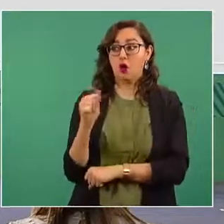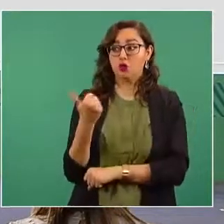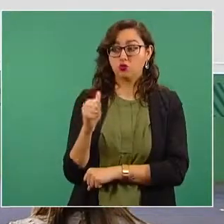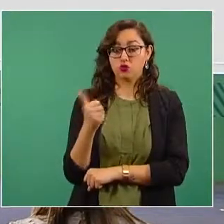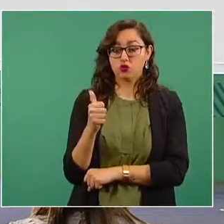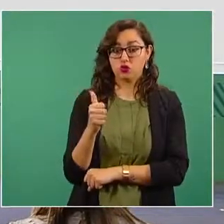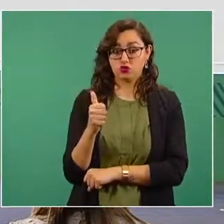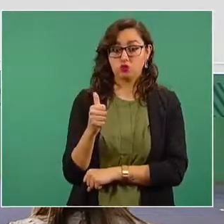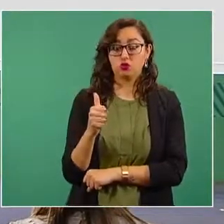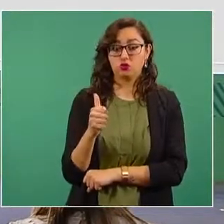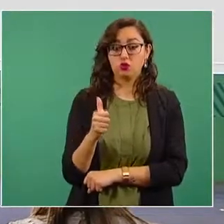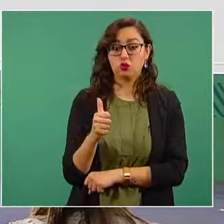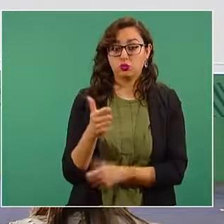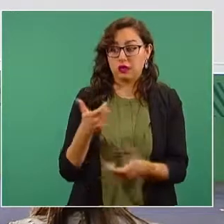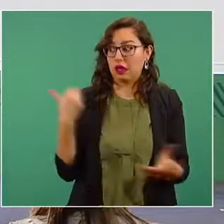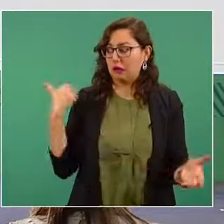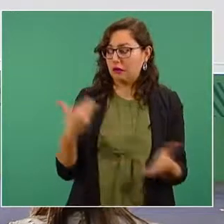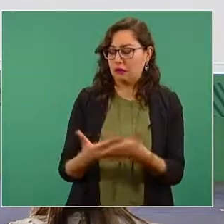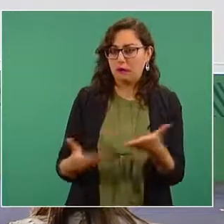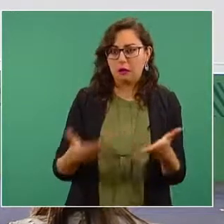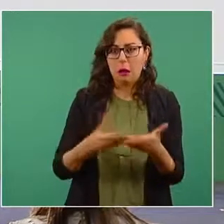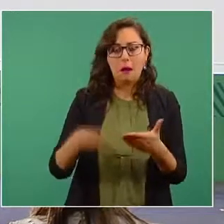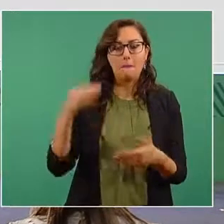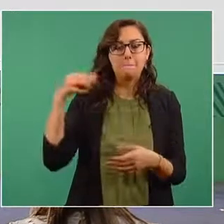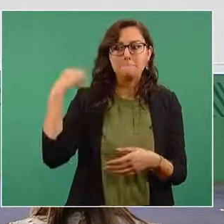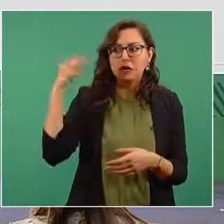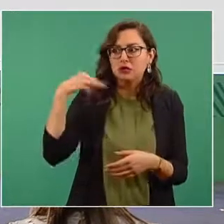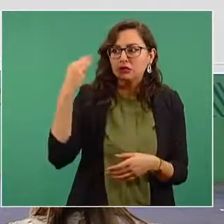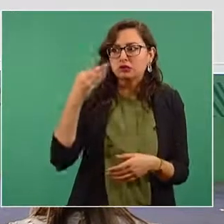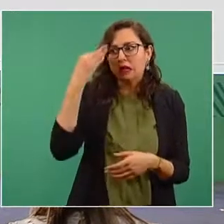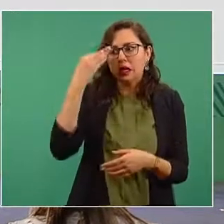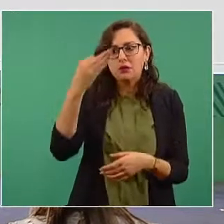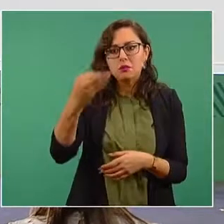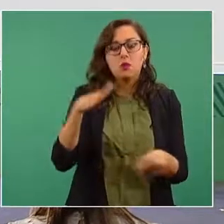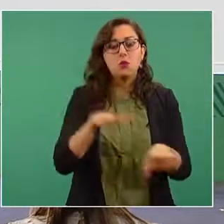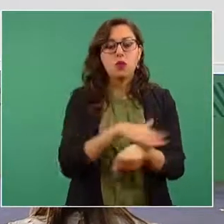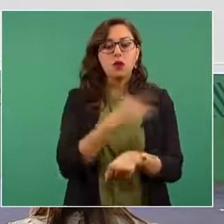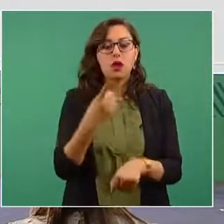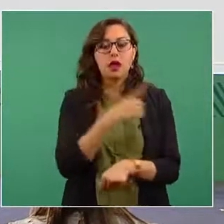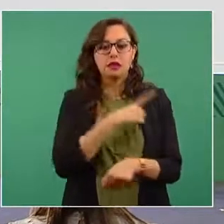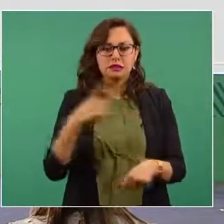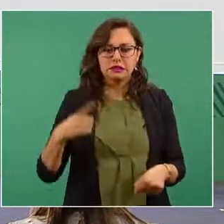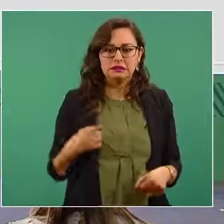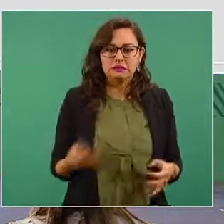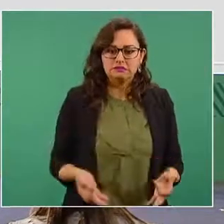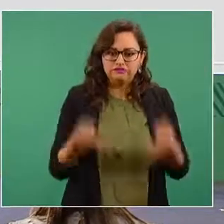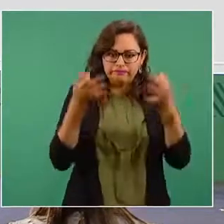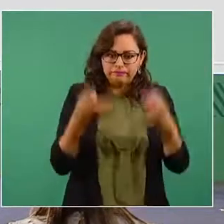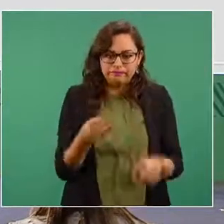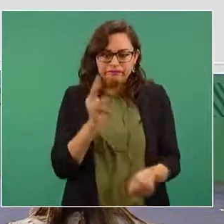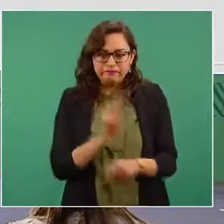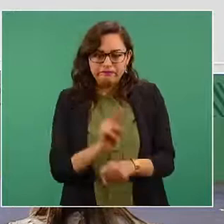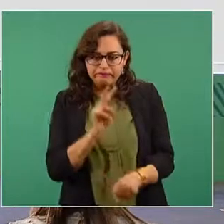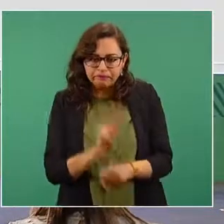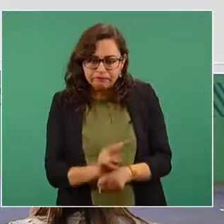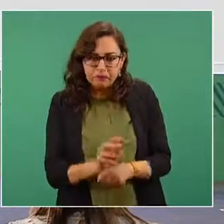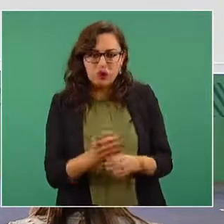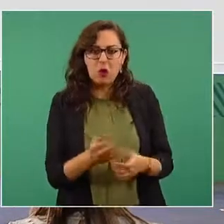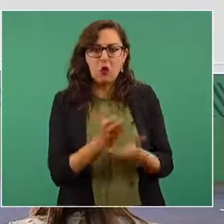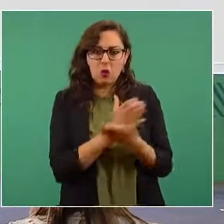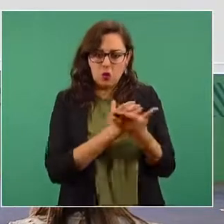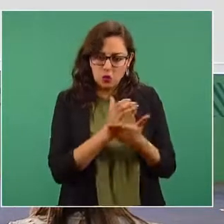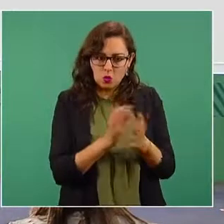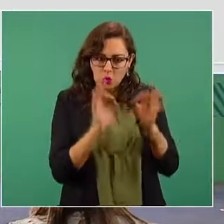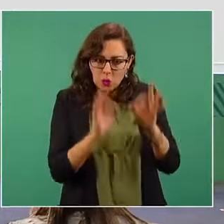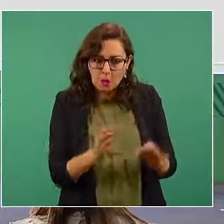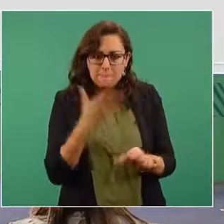que tenga estabilidad, esterilidad, adecuada dosificación por vial y que sea 100% segura. ¿Y por qué